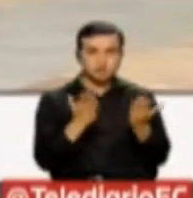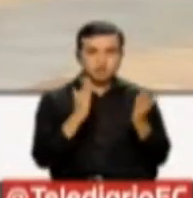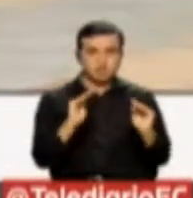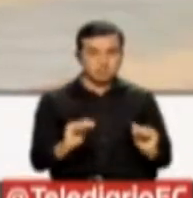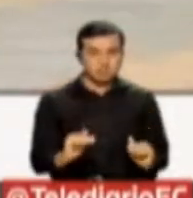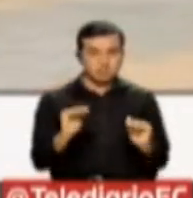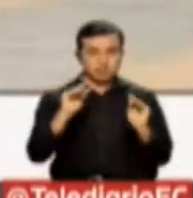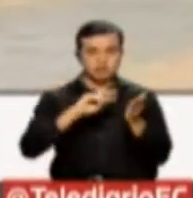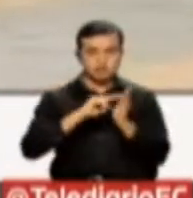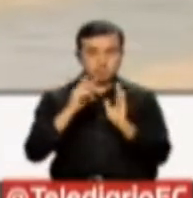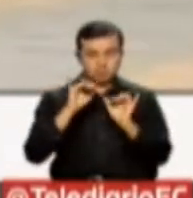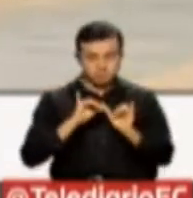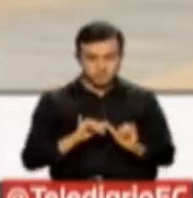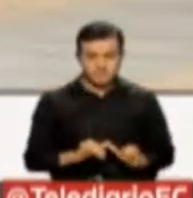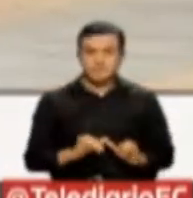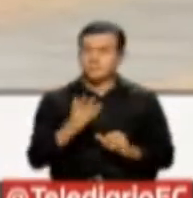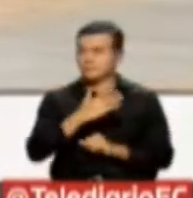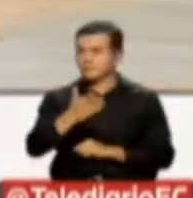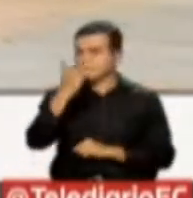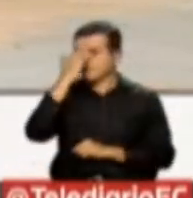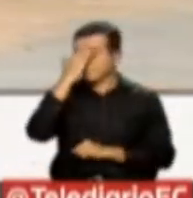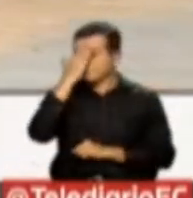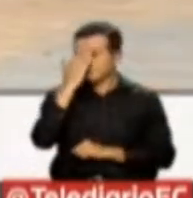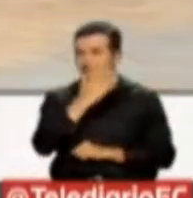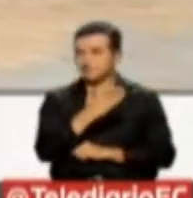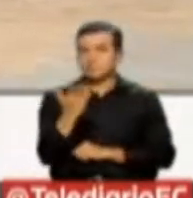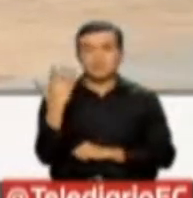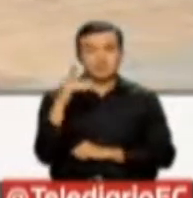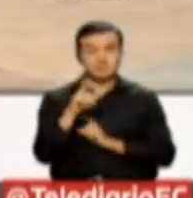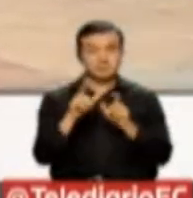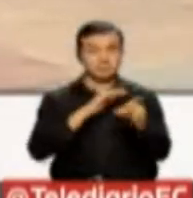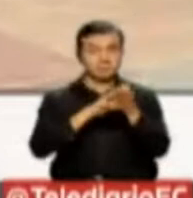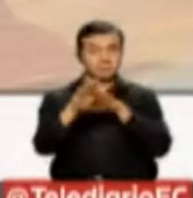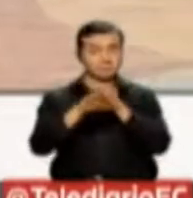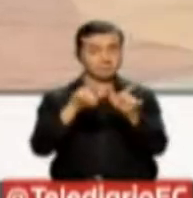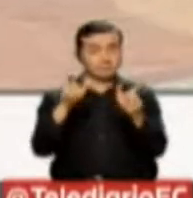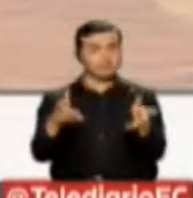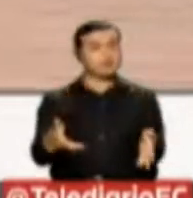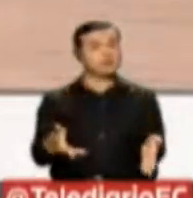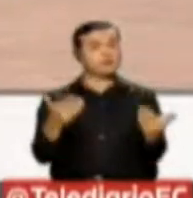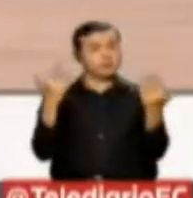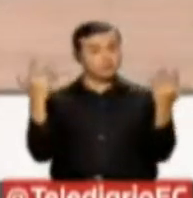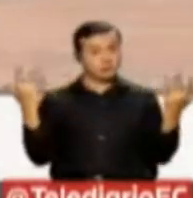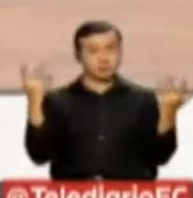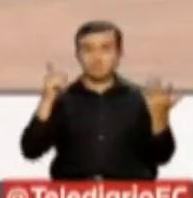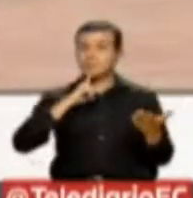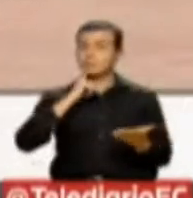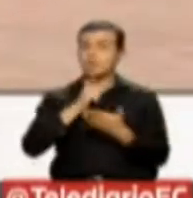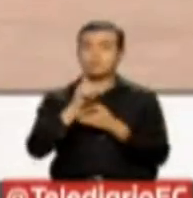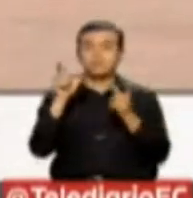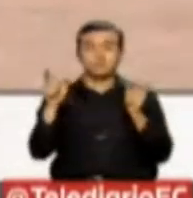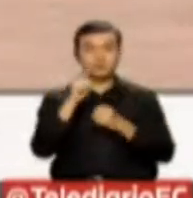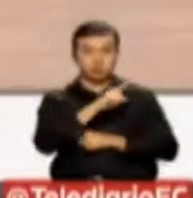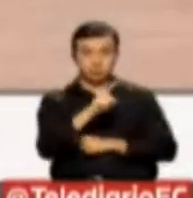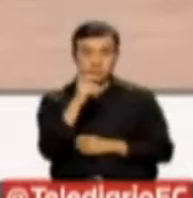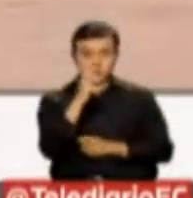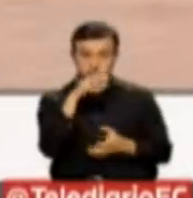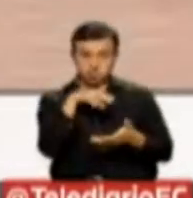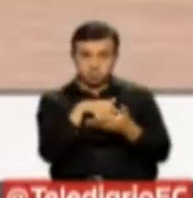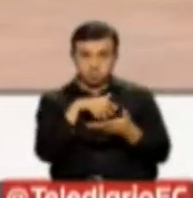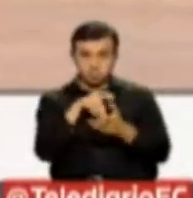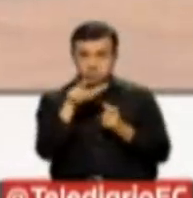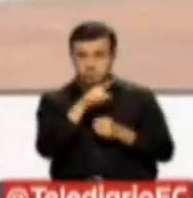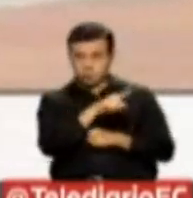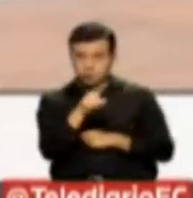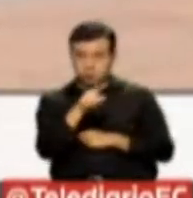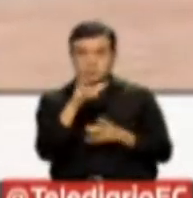maestría tecnológica. Así es, ya lo sabe, la invitación entonces para que vengan, por favor, que no puede faltar. Así es, a todas las personas que quieren estudiar y